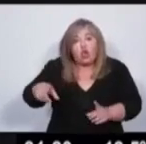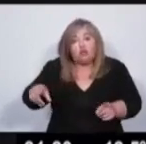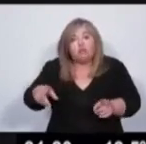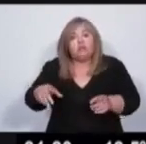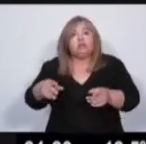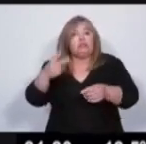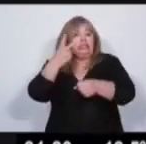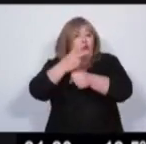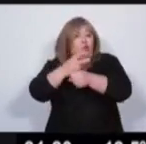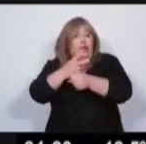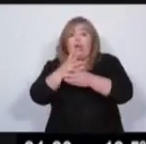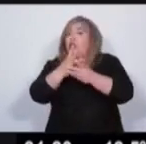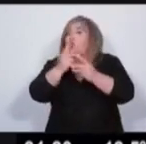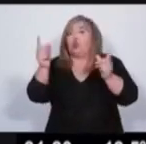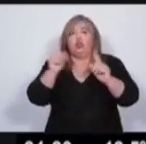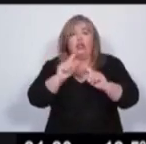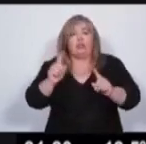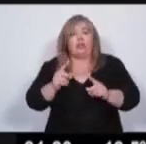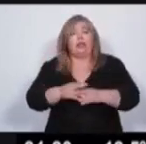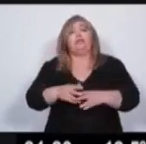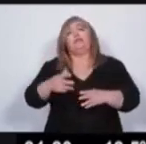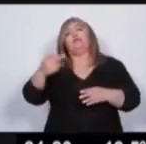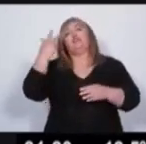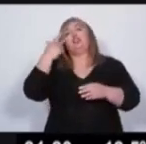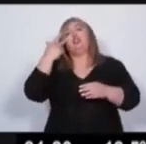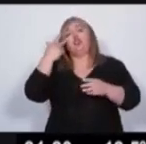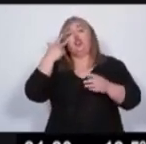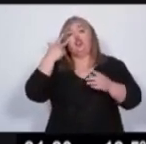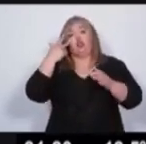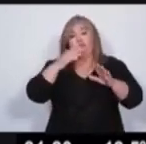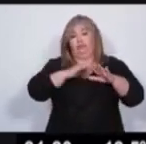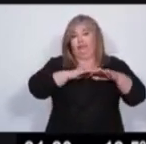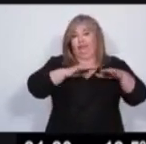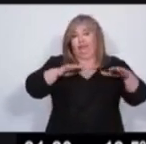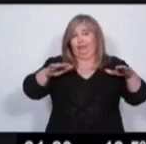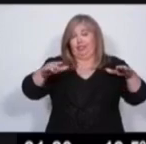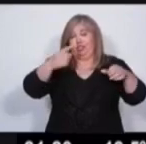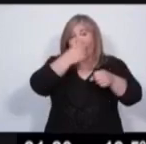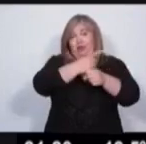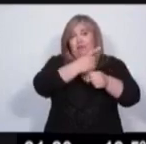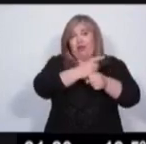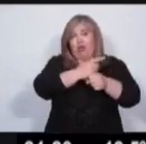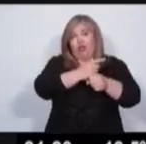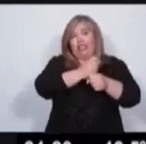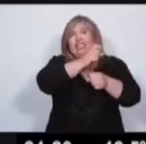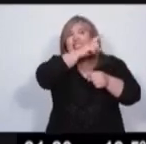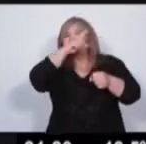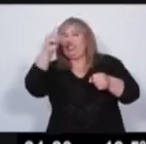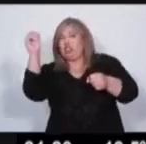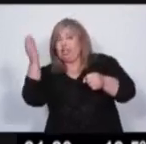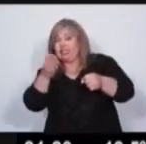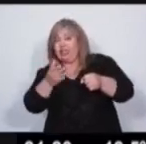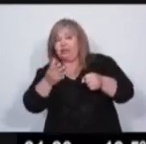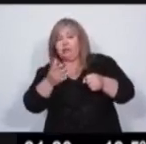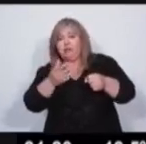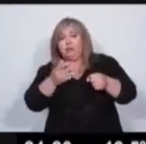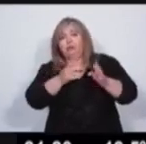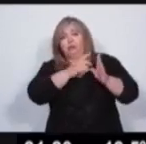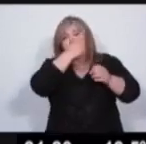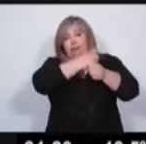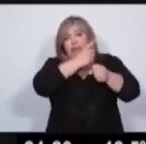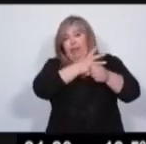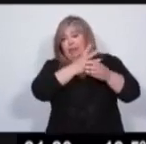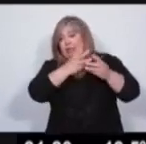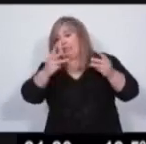18 de cada 100 que ingresan a primer grado la terminan en tiempo y en forma Esta es la realidad